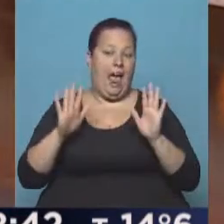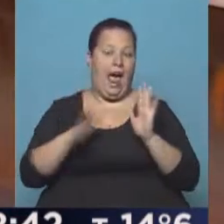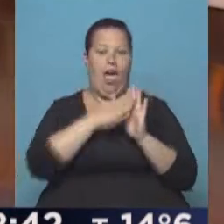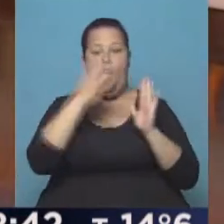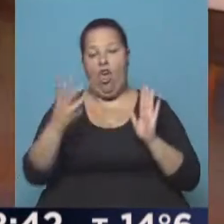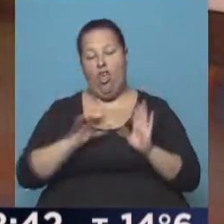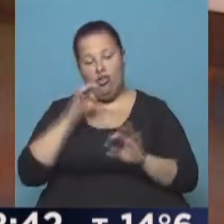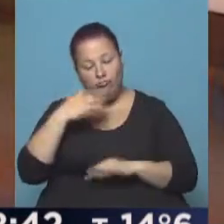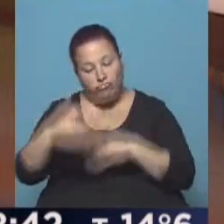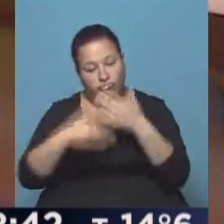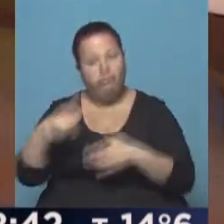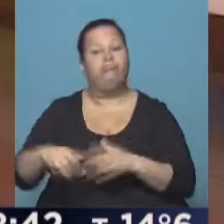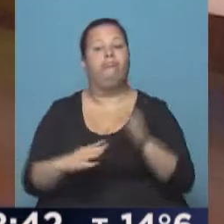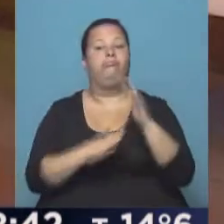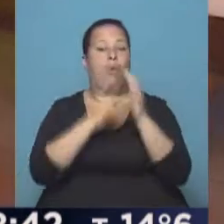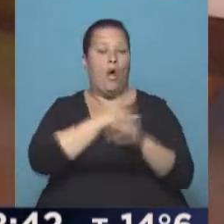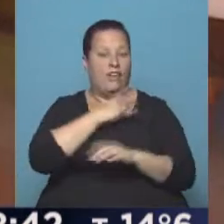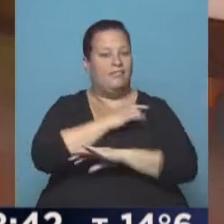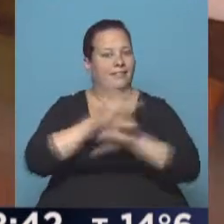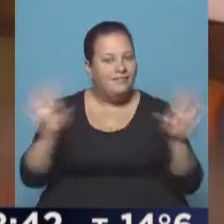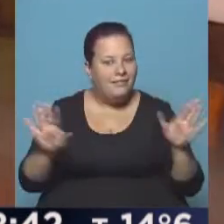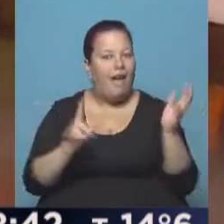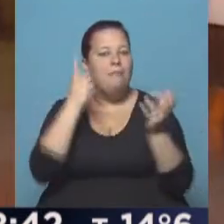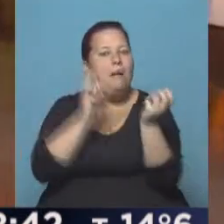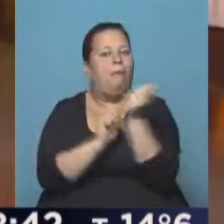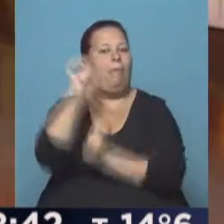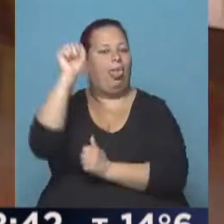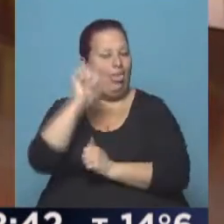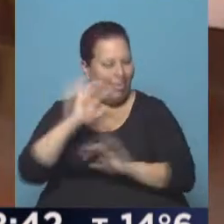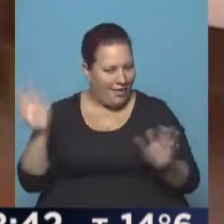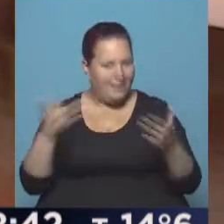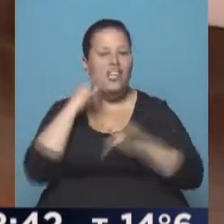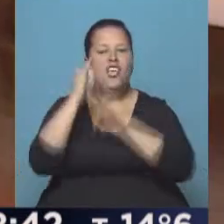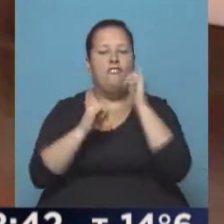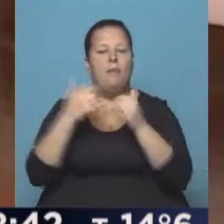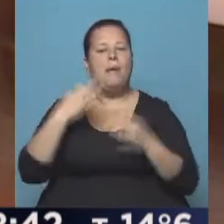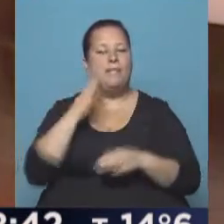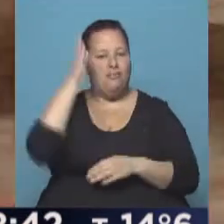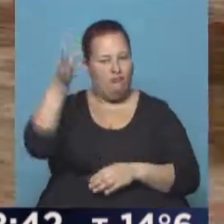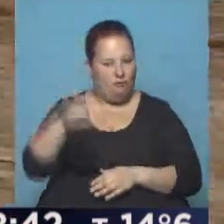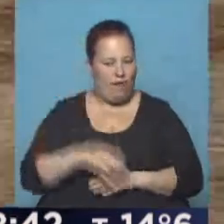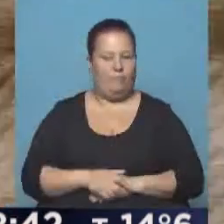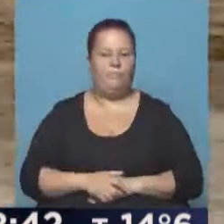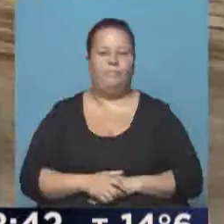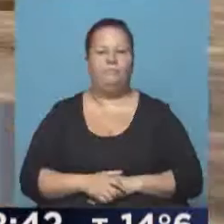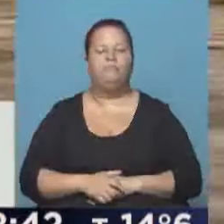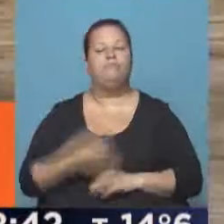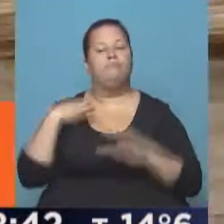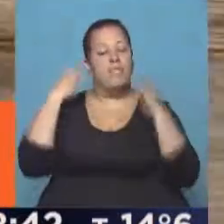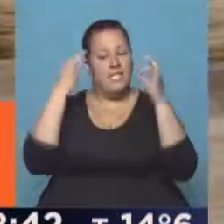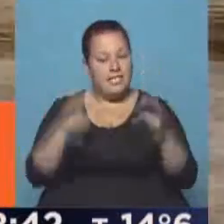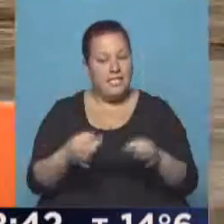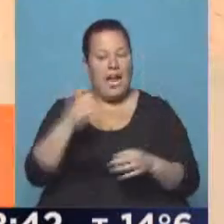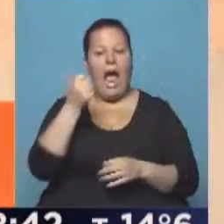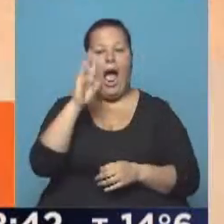los años y esta alta casa de estudios ya tiene sus primeros egresados. Informe de nuestros enviados. Llegamos a